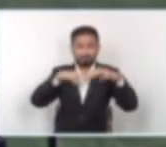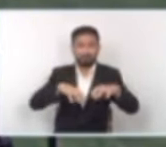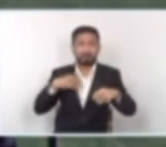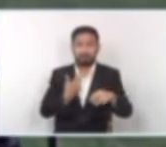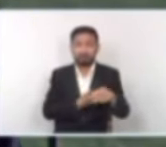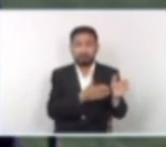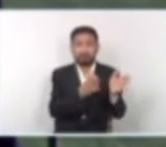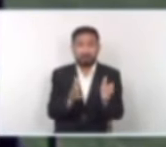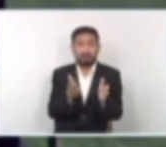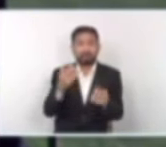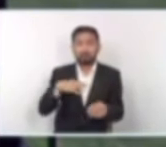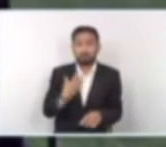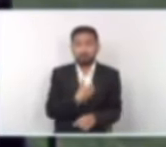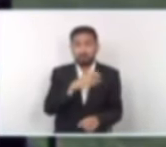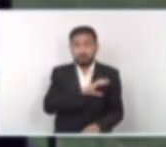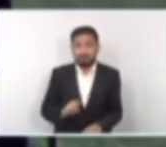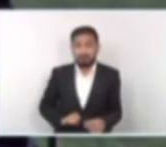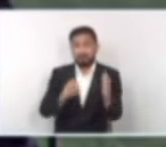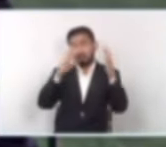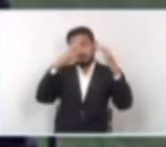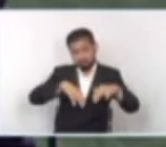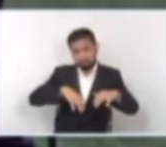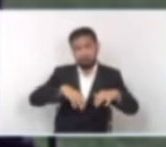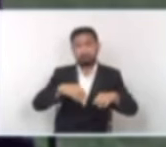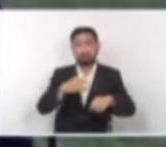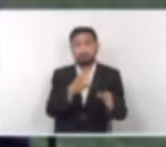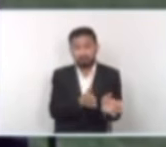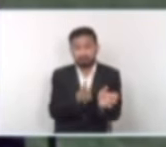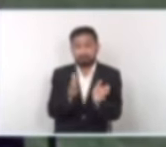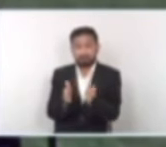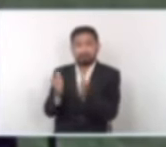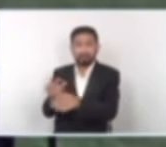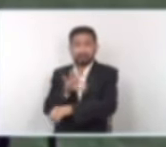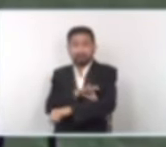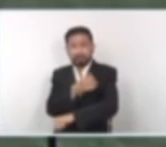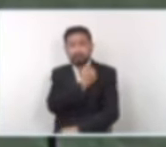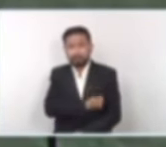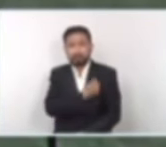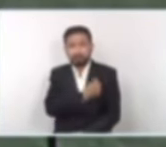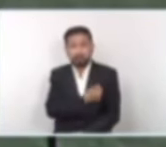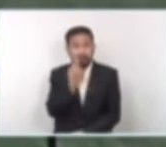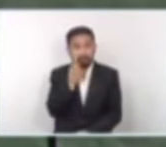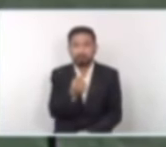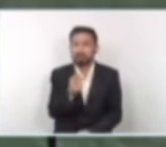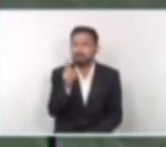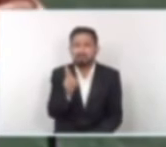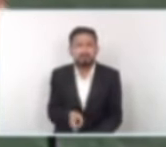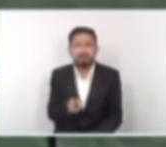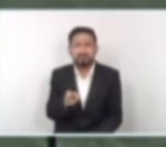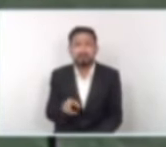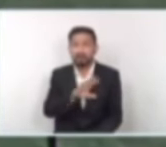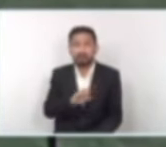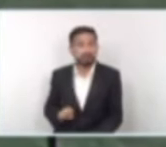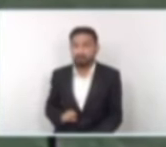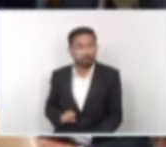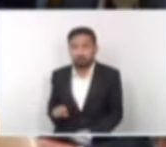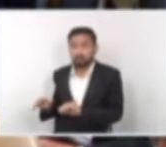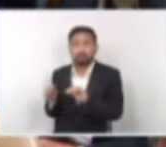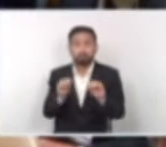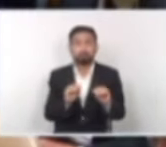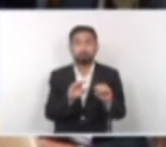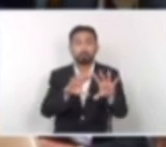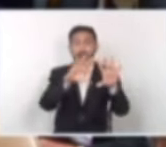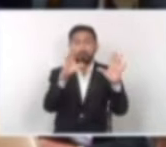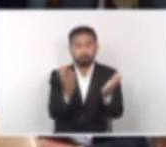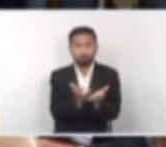etapas de la caída de nuestra nación una por una. Y estamos viendo esas mismas etapas una vez más, pero esta vez a